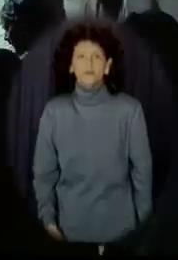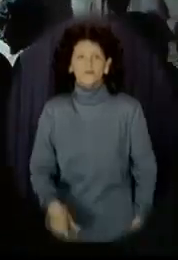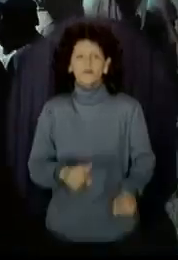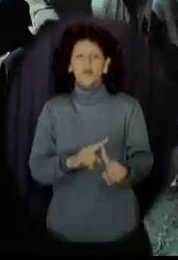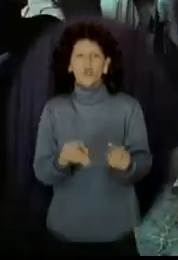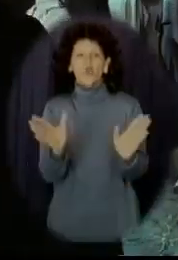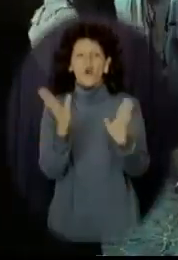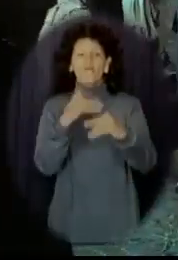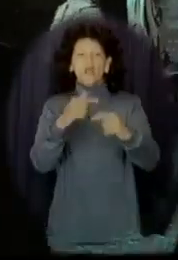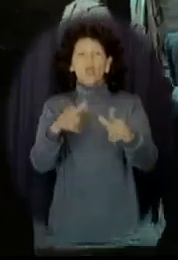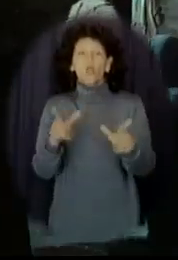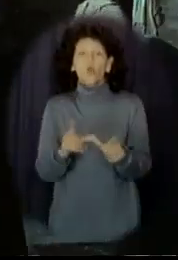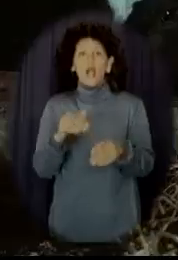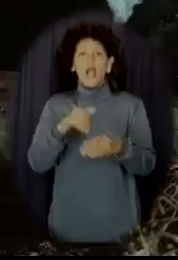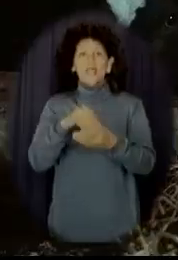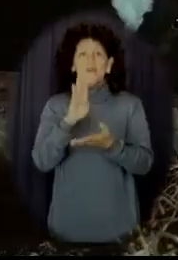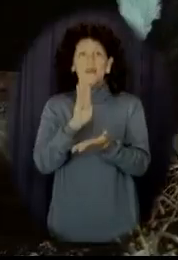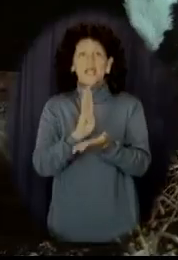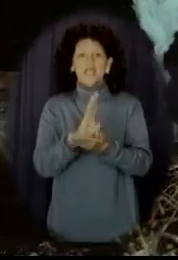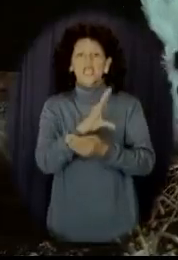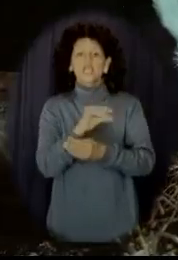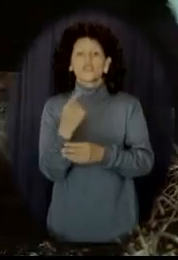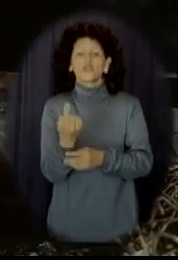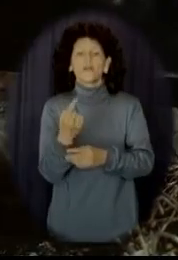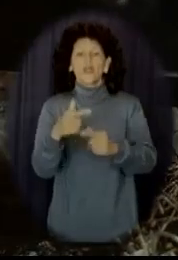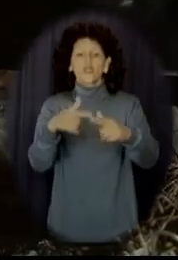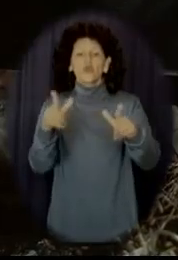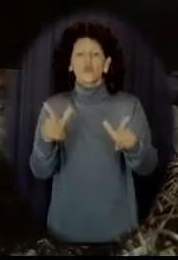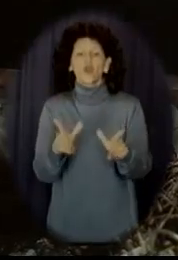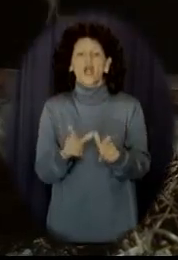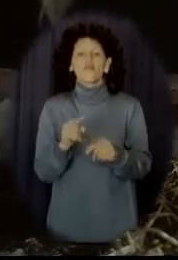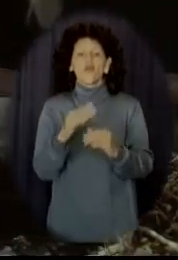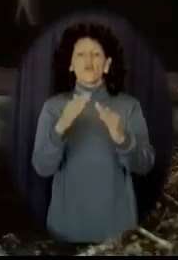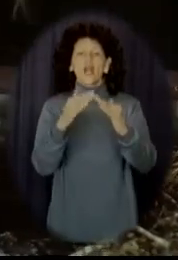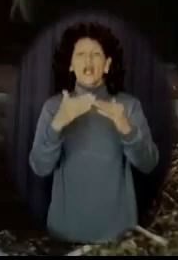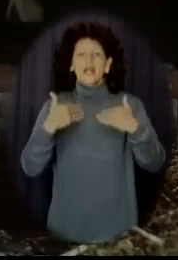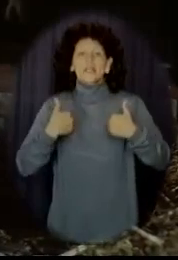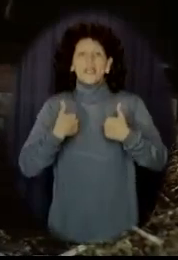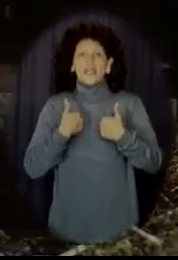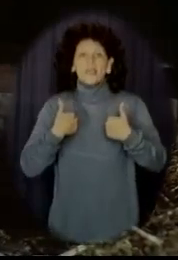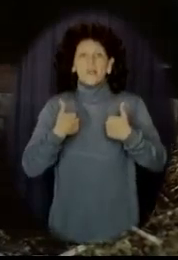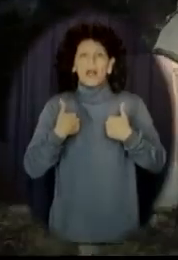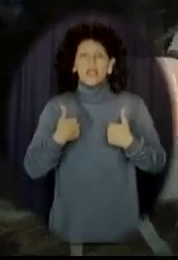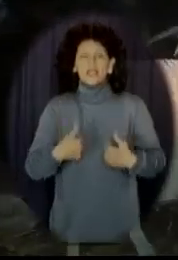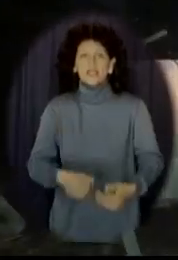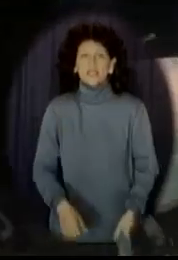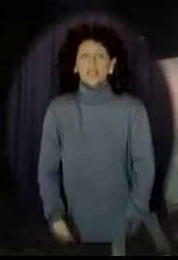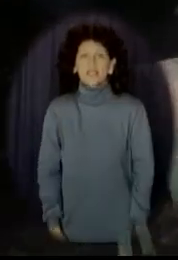Pero no había lugar para ellos en Belén, y el único albergue que encontraron fue un humilde establo.